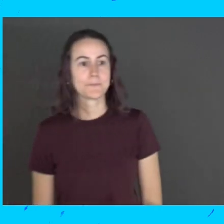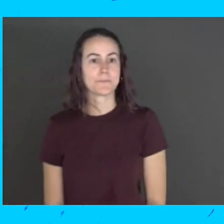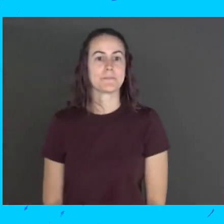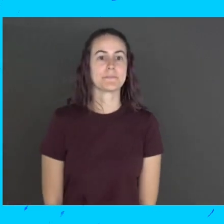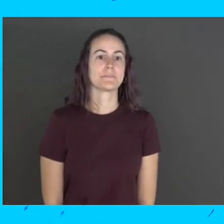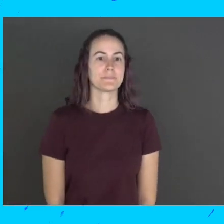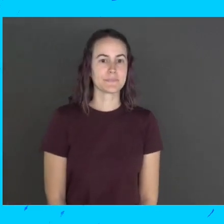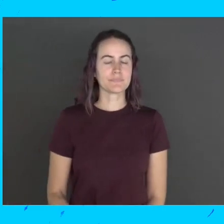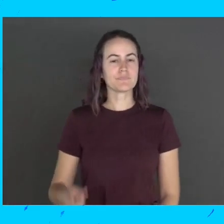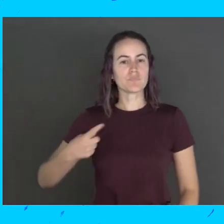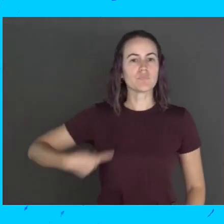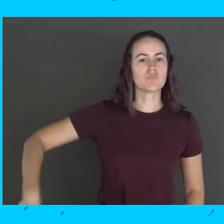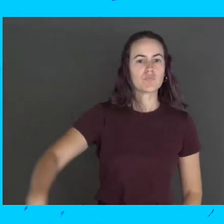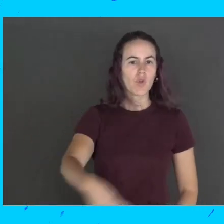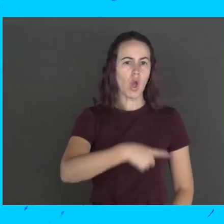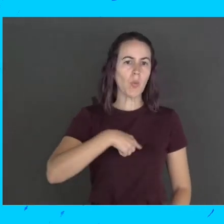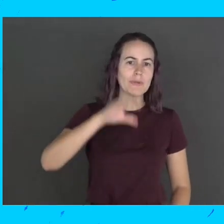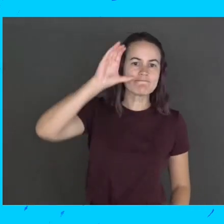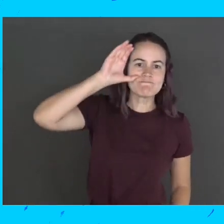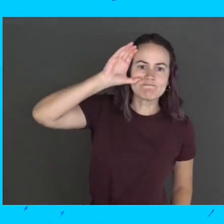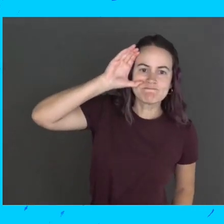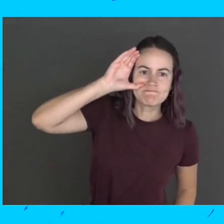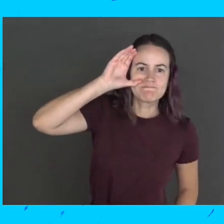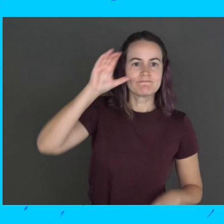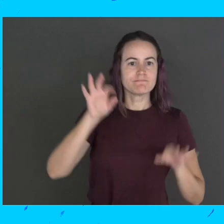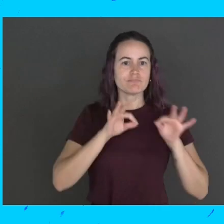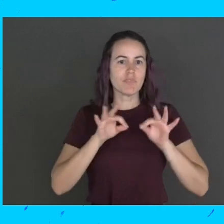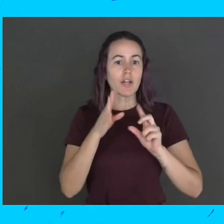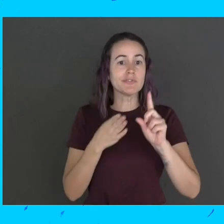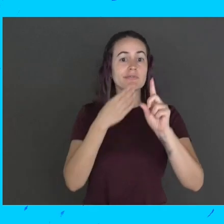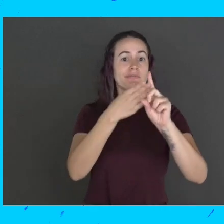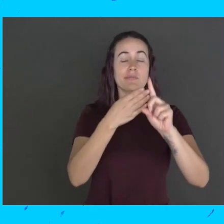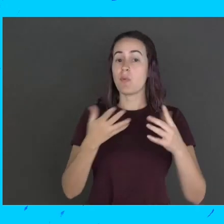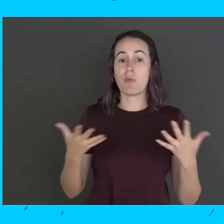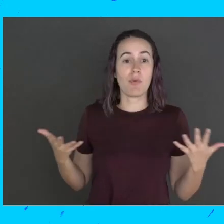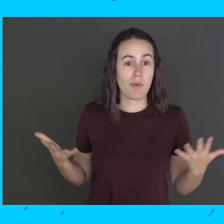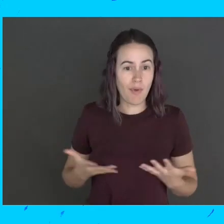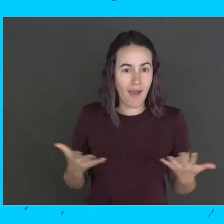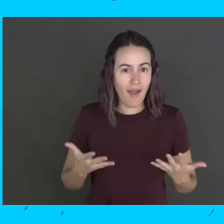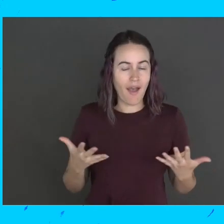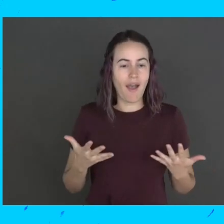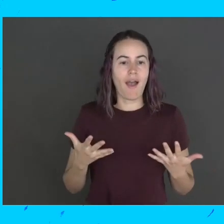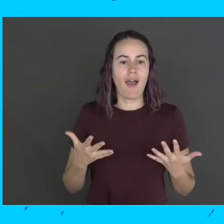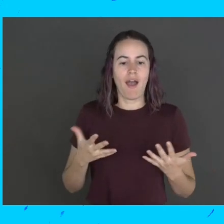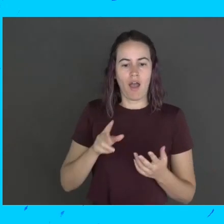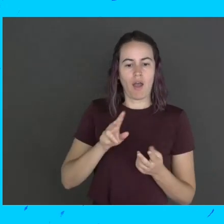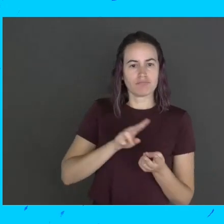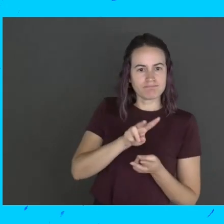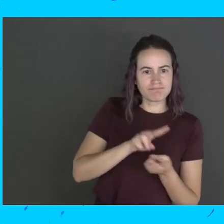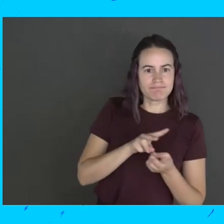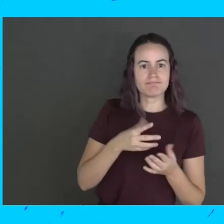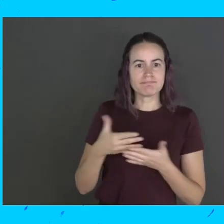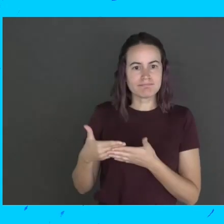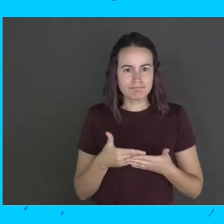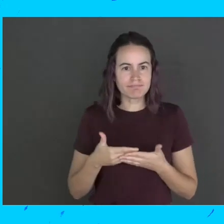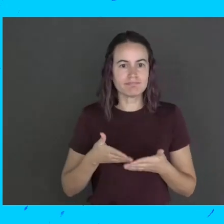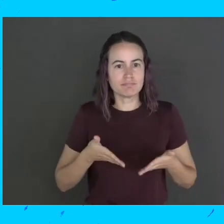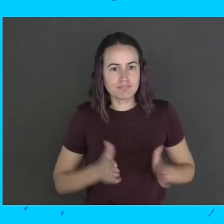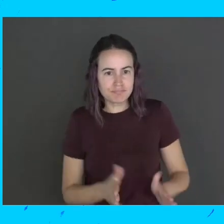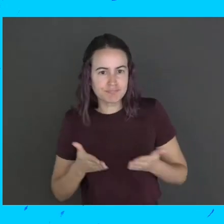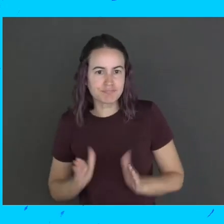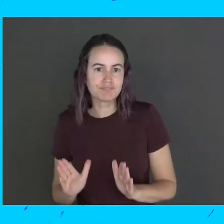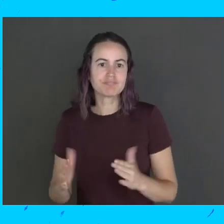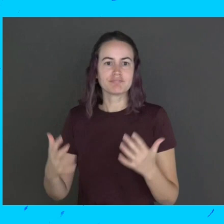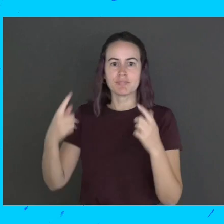para poder impedir la transmisión de enfermedades. Sí tenemos una